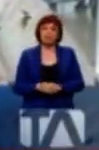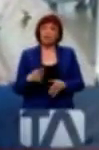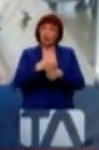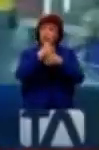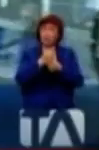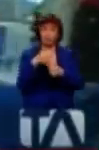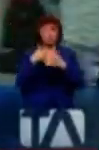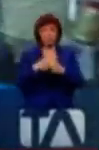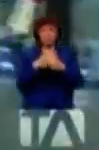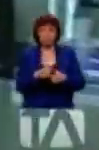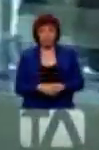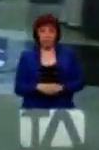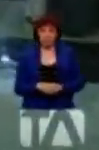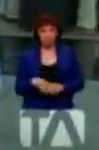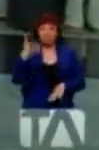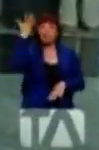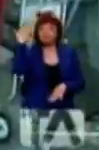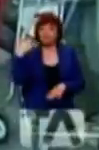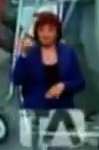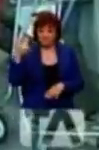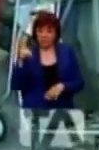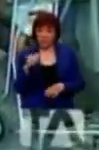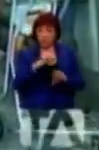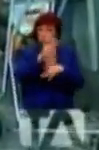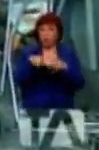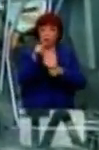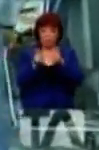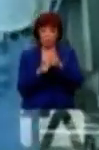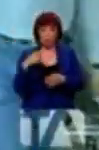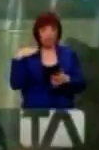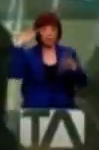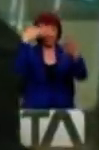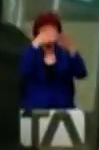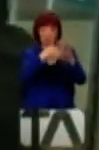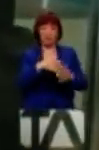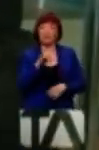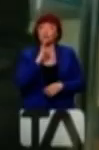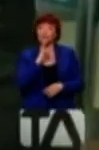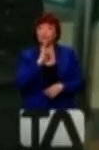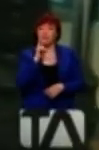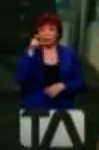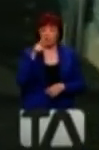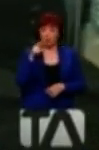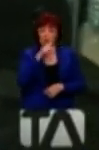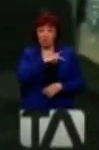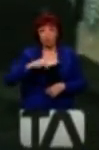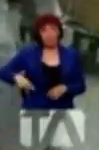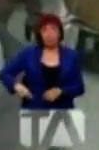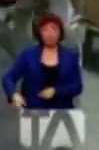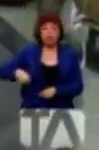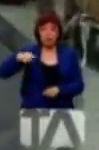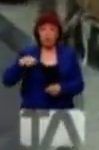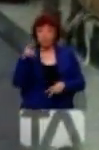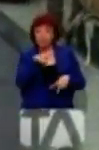está bien. Y es que desde el pasado miércoles, todo el que quiera viajar a Estados Unidos deberá cumplir con un requisito extra, la